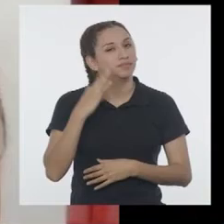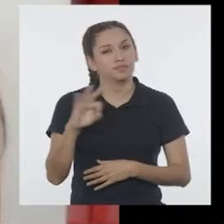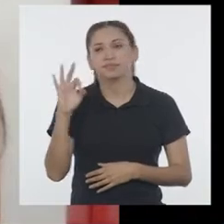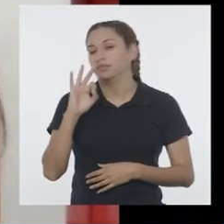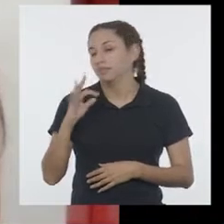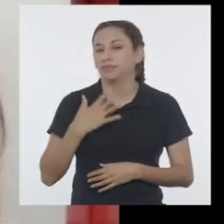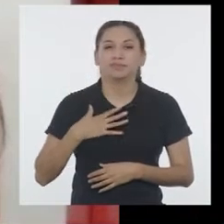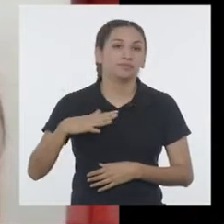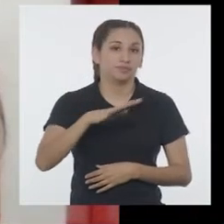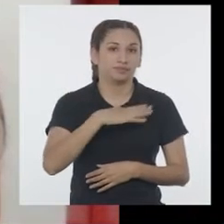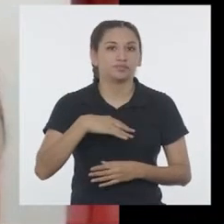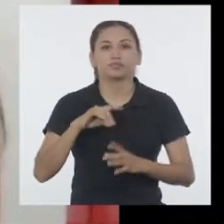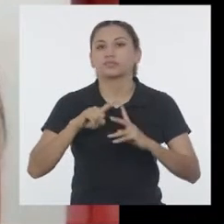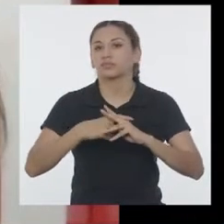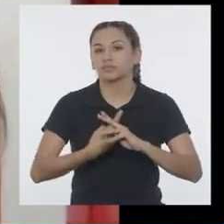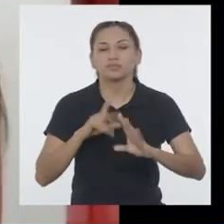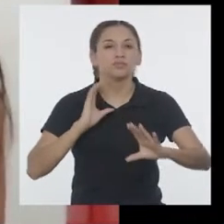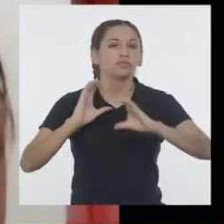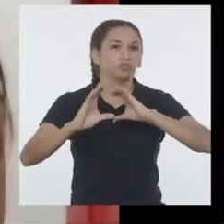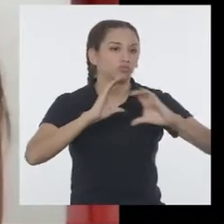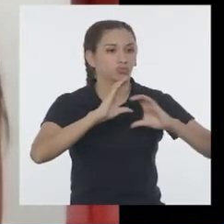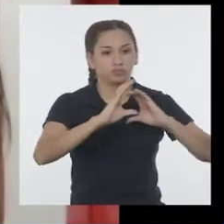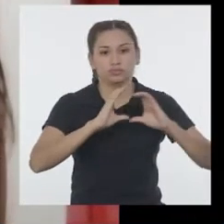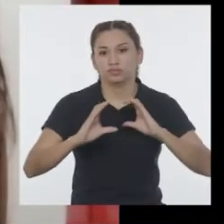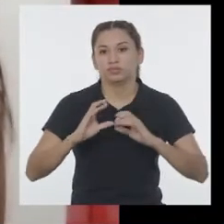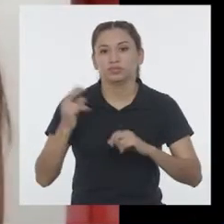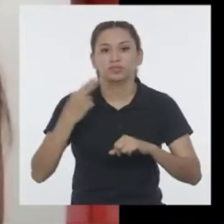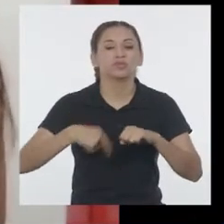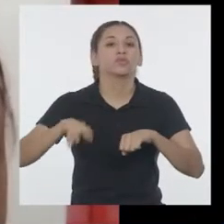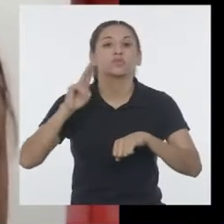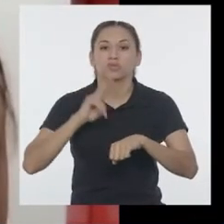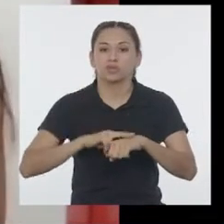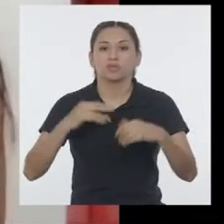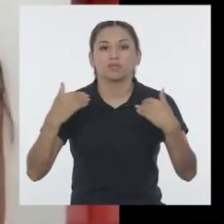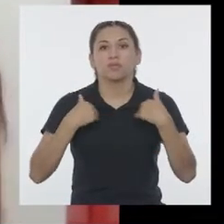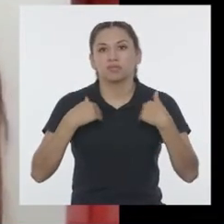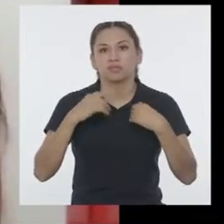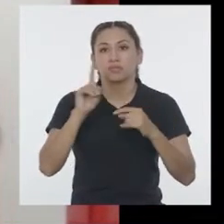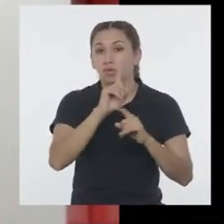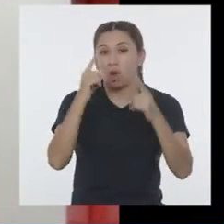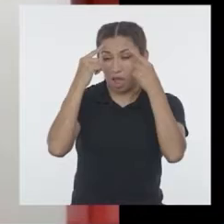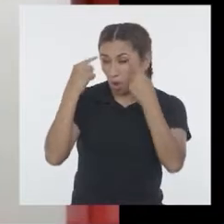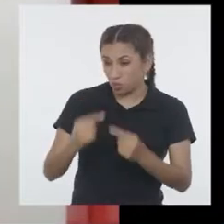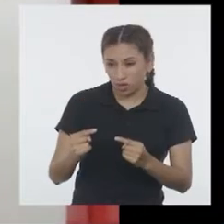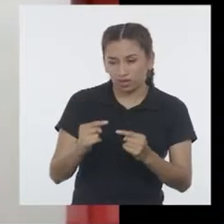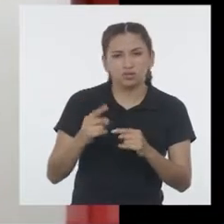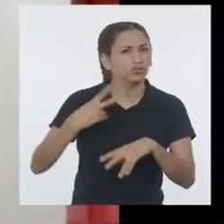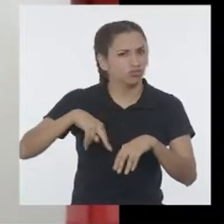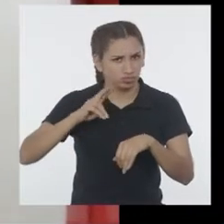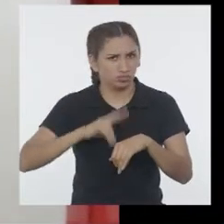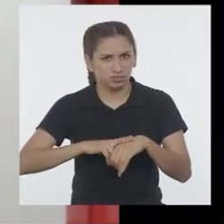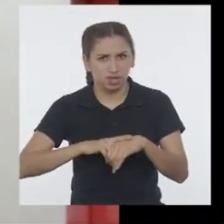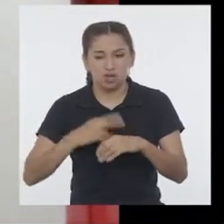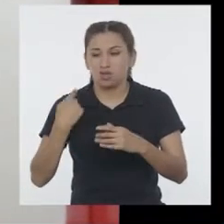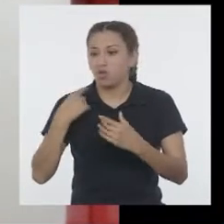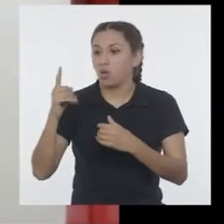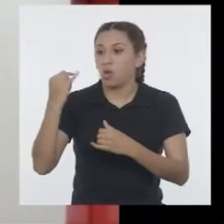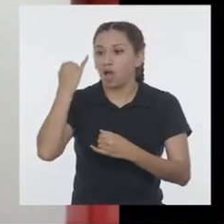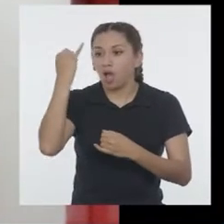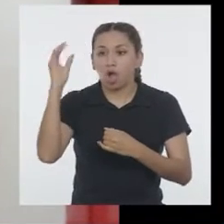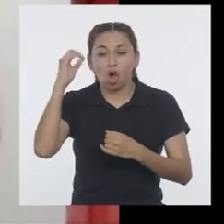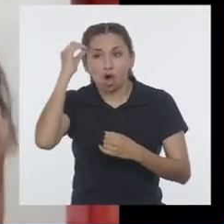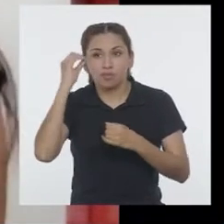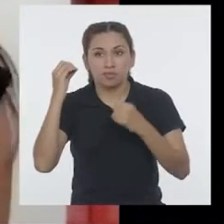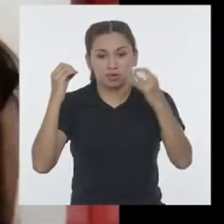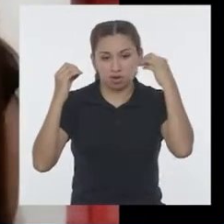es siempre utilizar el diálogo. Es normal tener de repente un desacuerdo o no compartir las ideas